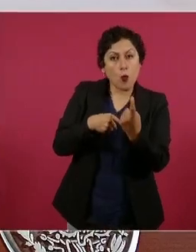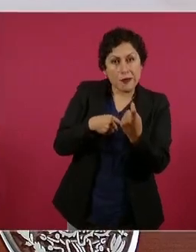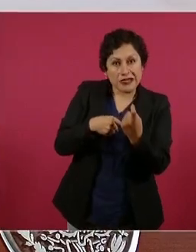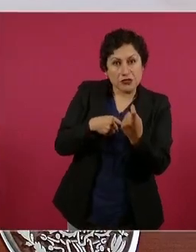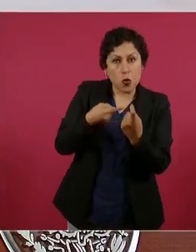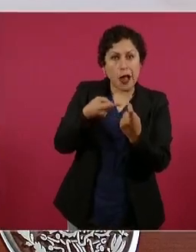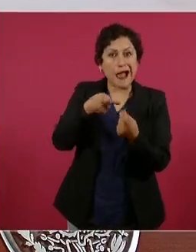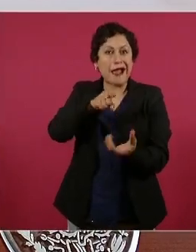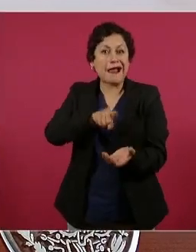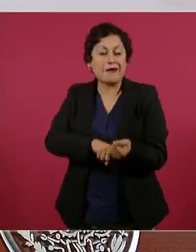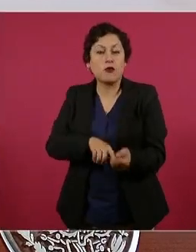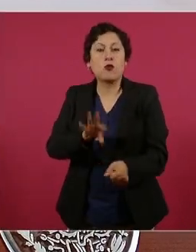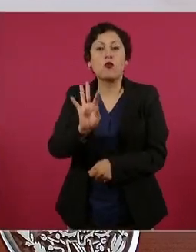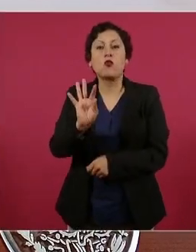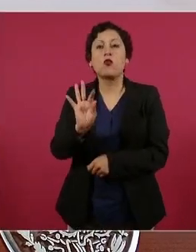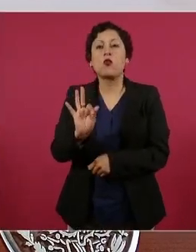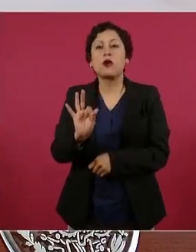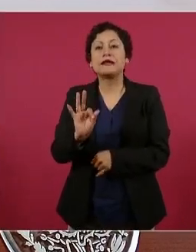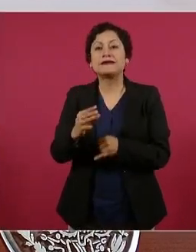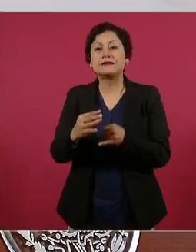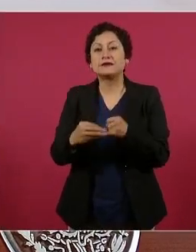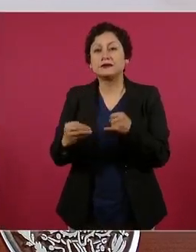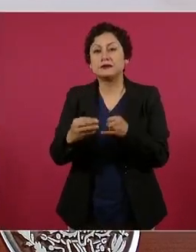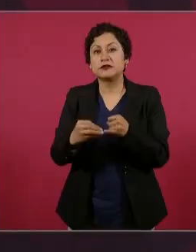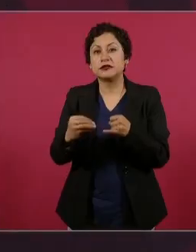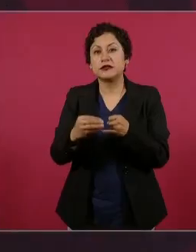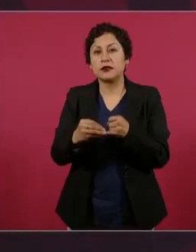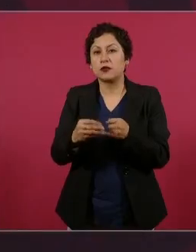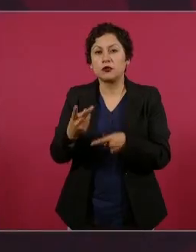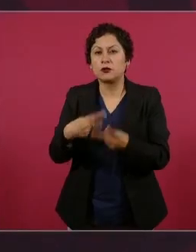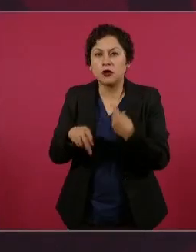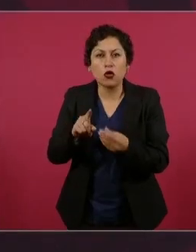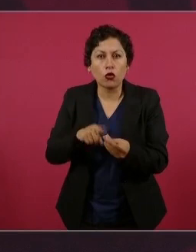provenían de la venta de petróleo al extranjero.